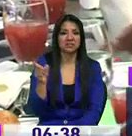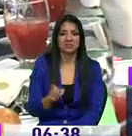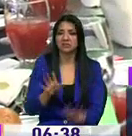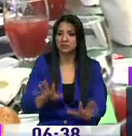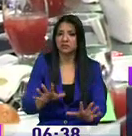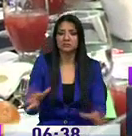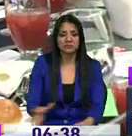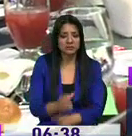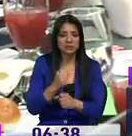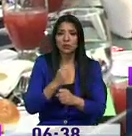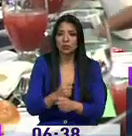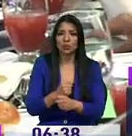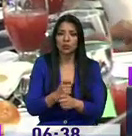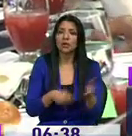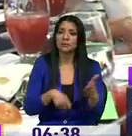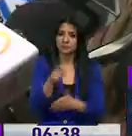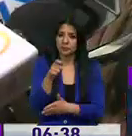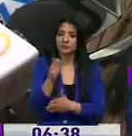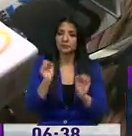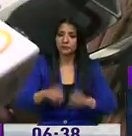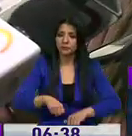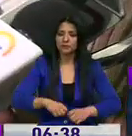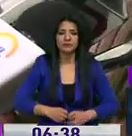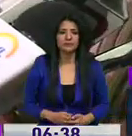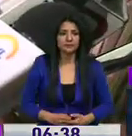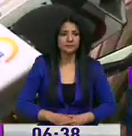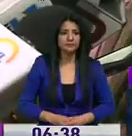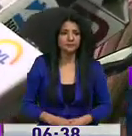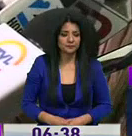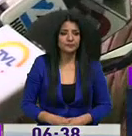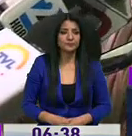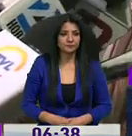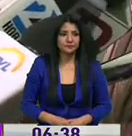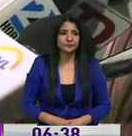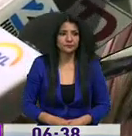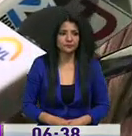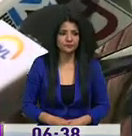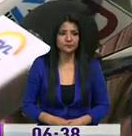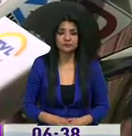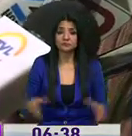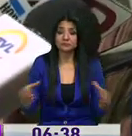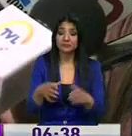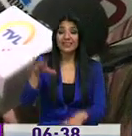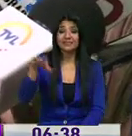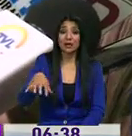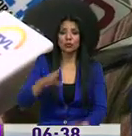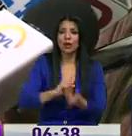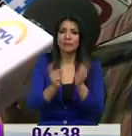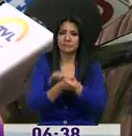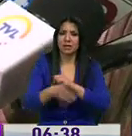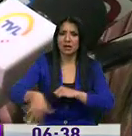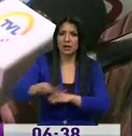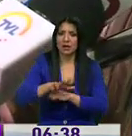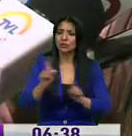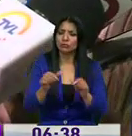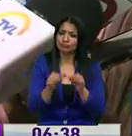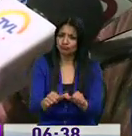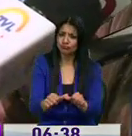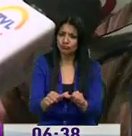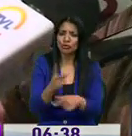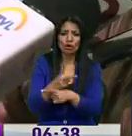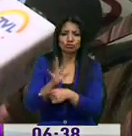seguro para dar viabilidad a la propuesta al no haberse afectada la estructura del estado sino que se sostendría y se mantendría un